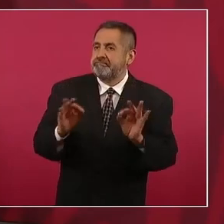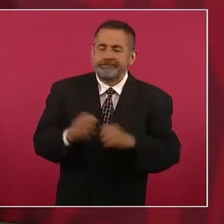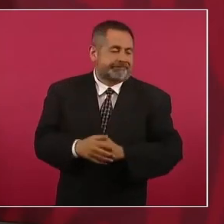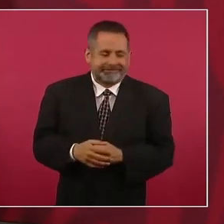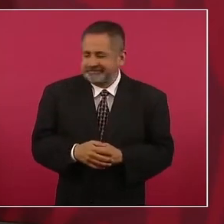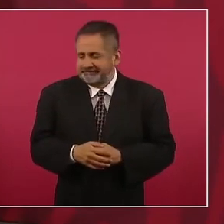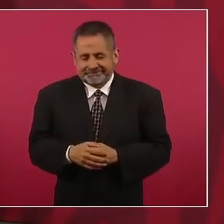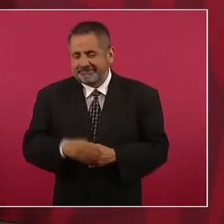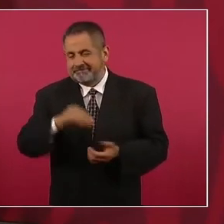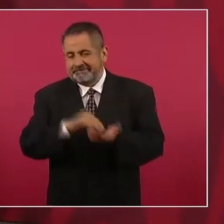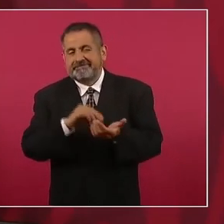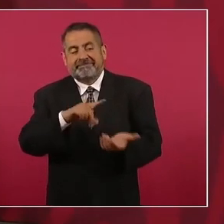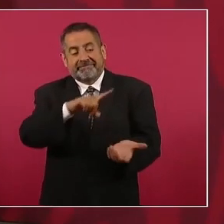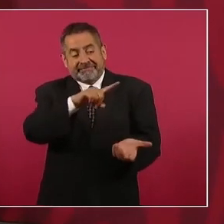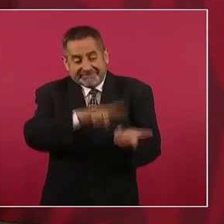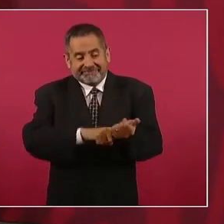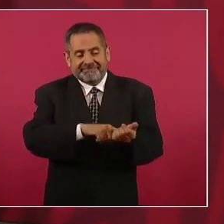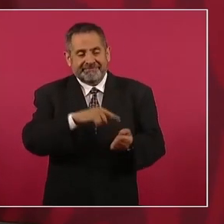al poco tiempo